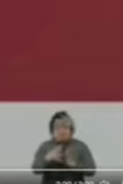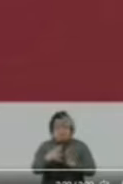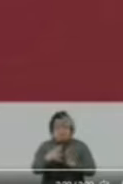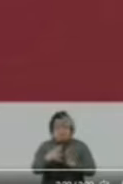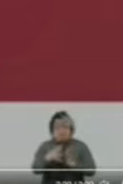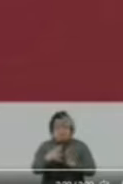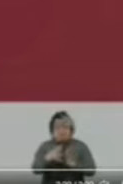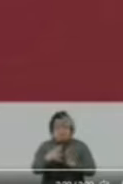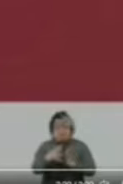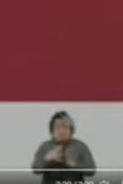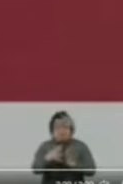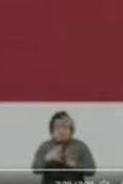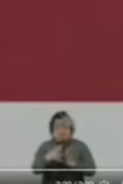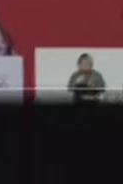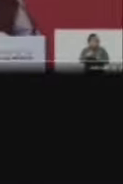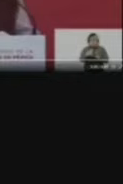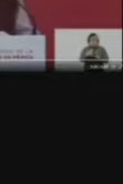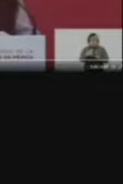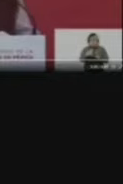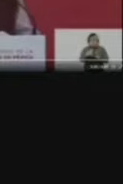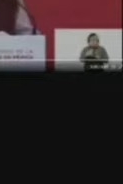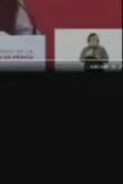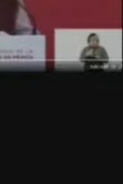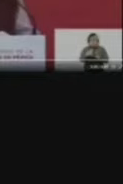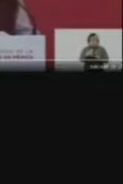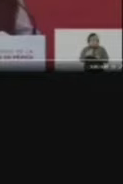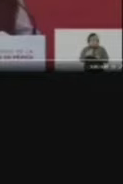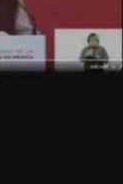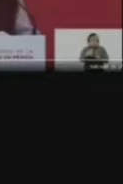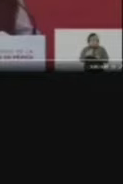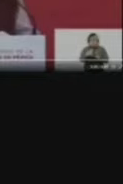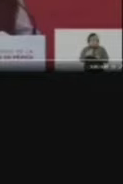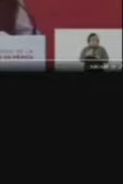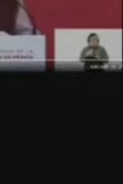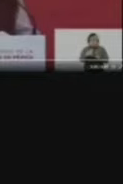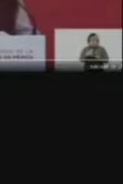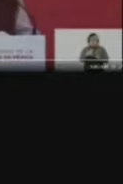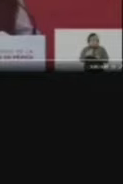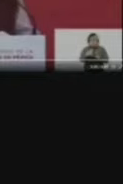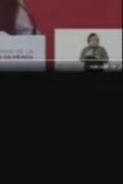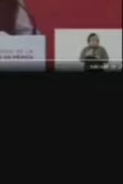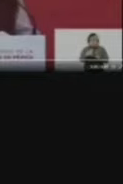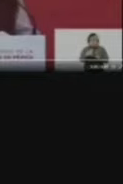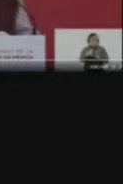Kabbani, dando detalles de este proceso de reactivación